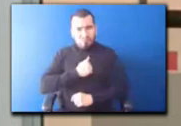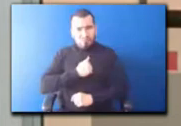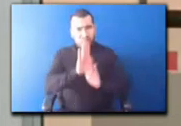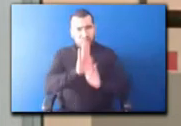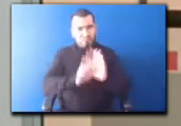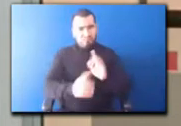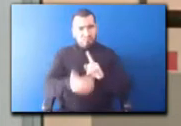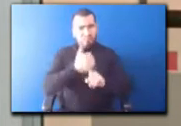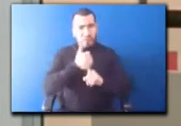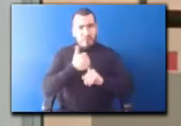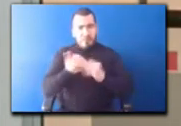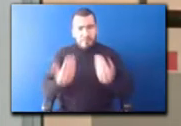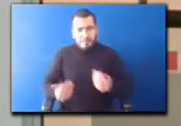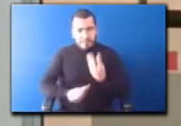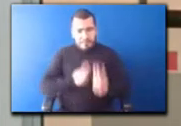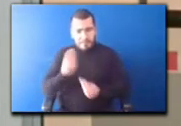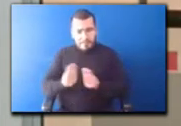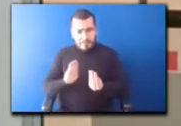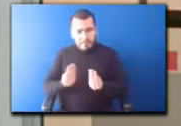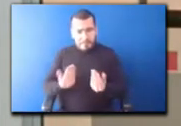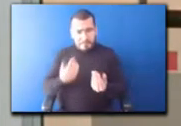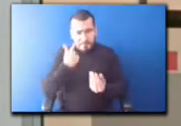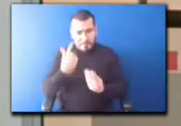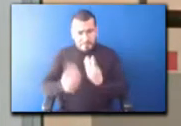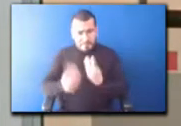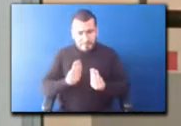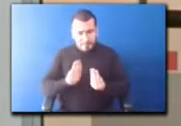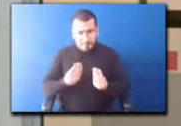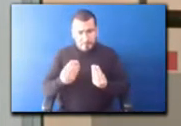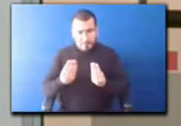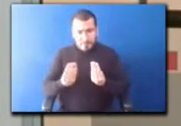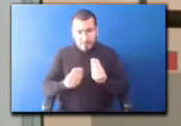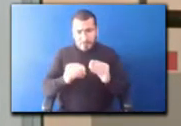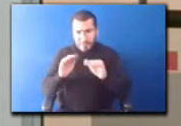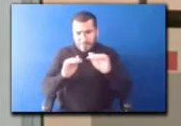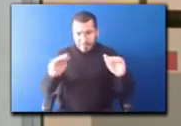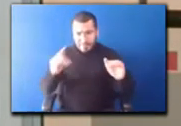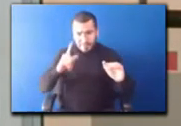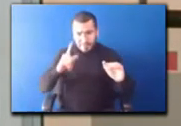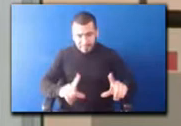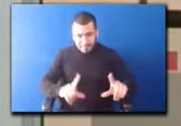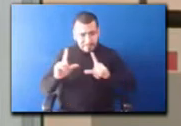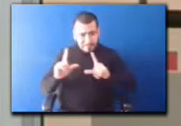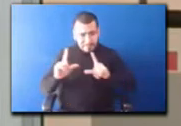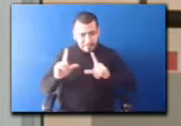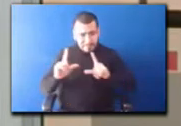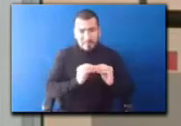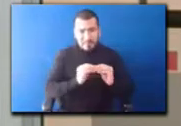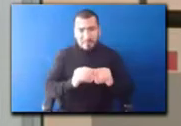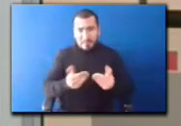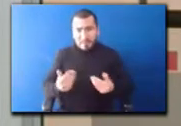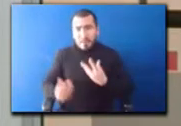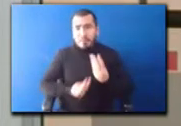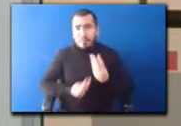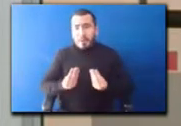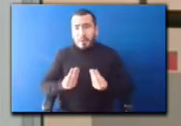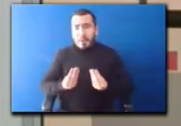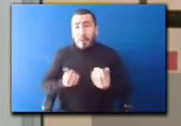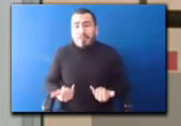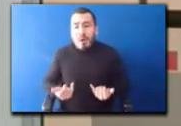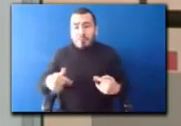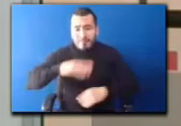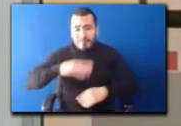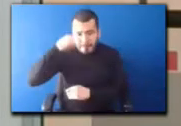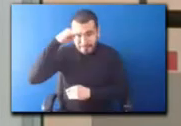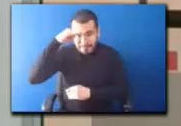estudiantes que le dije que tenemos matriculados. Y estamos graduando precisamente el lunes y martes acá en Medellín. Tenemos